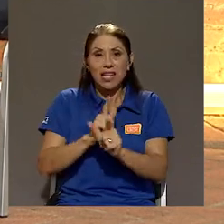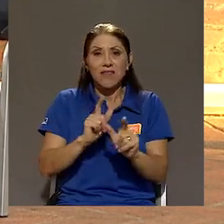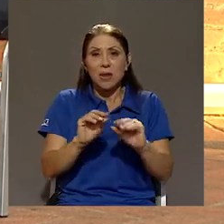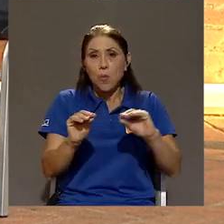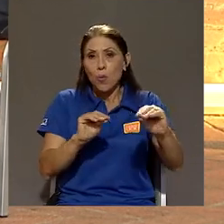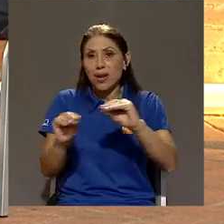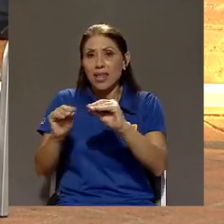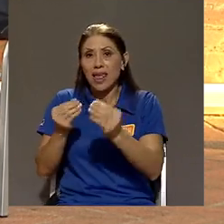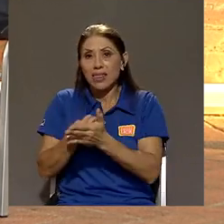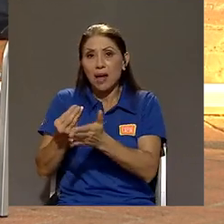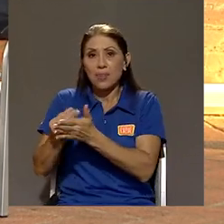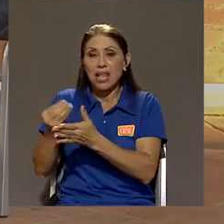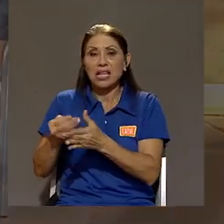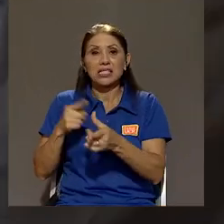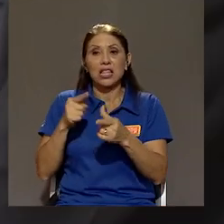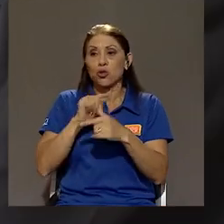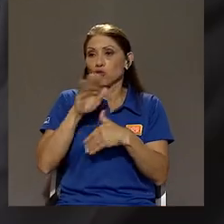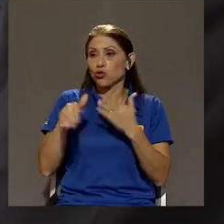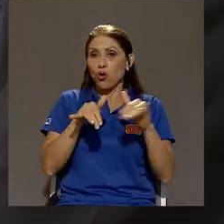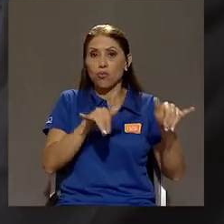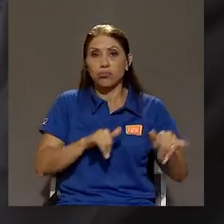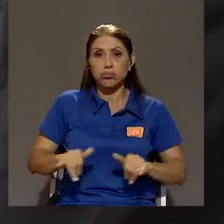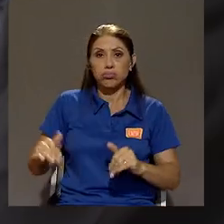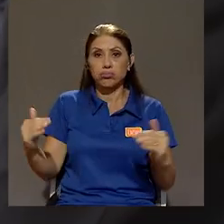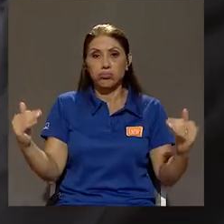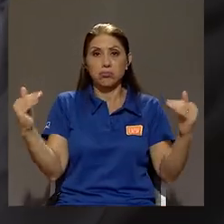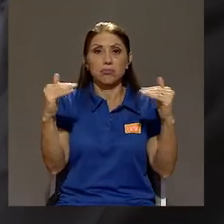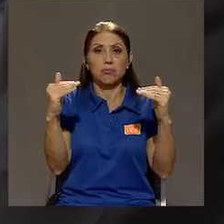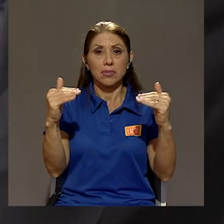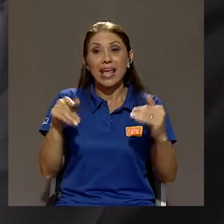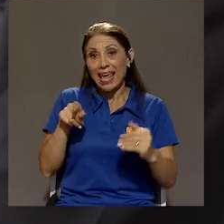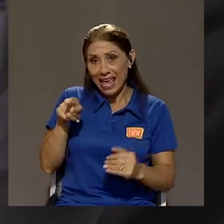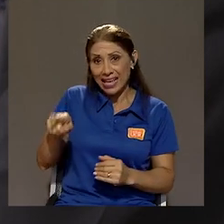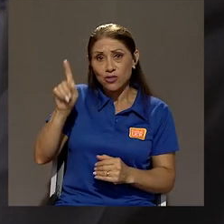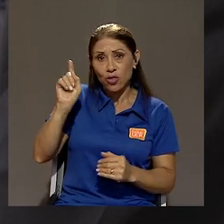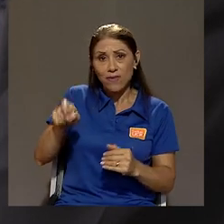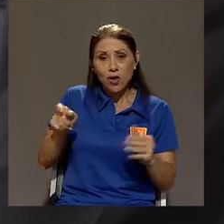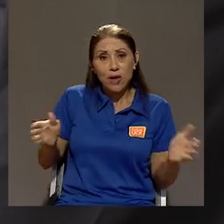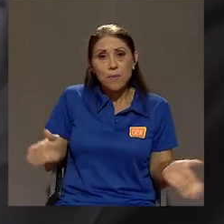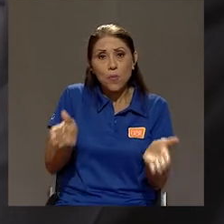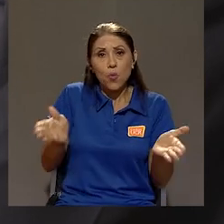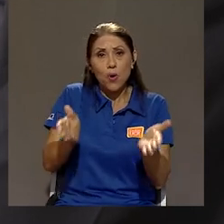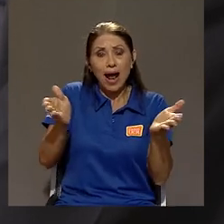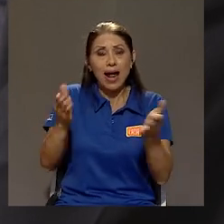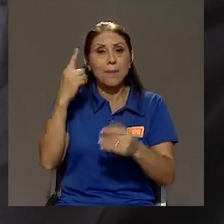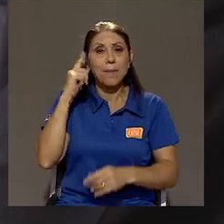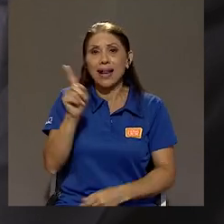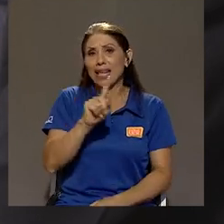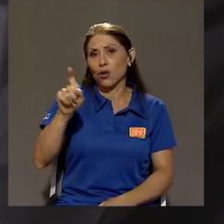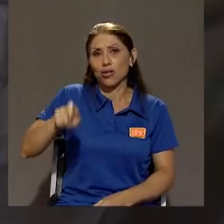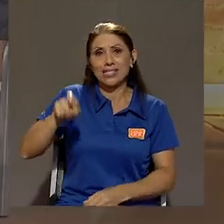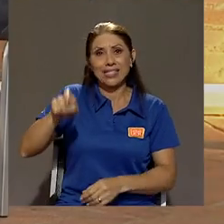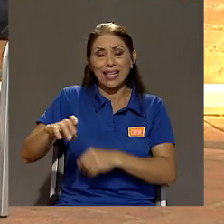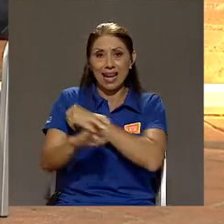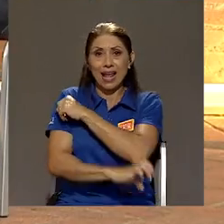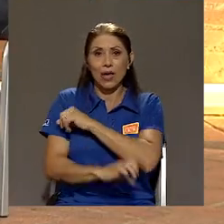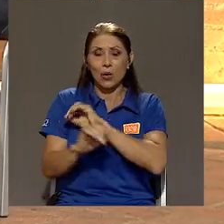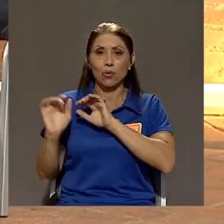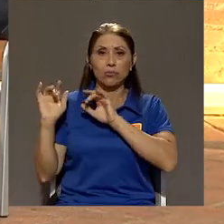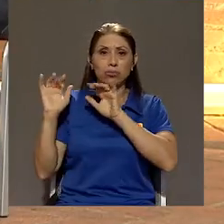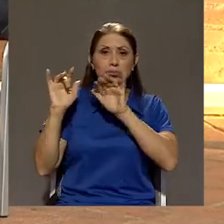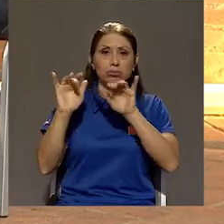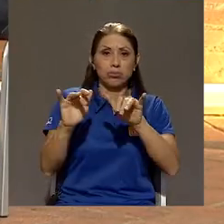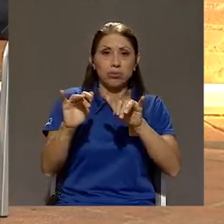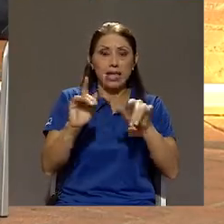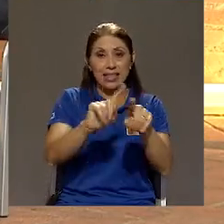las remuneraciones de los factores. Entonces, eso en buena teoría debió haber empujado a que no se necesitara la migración, que la gente